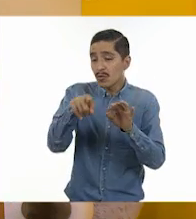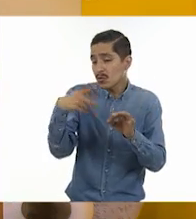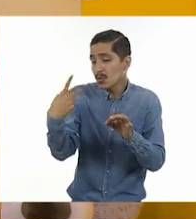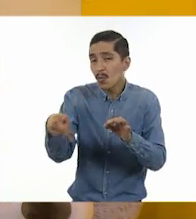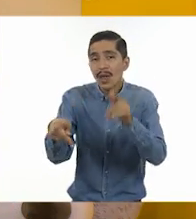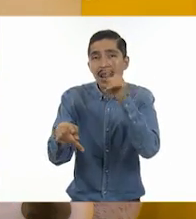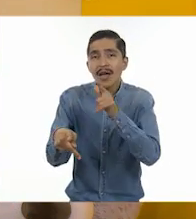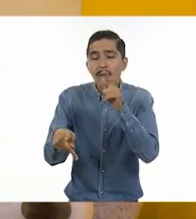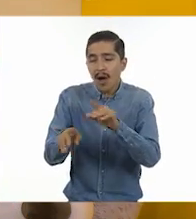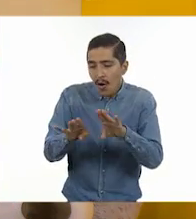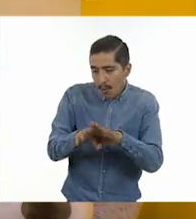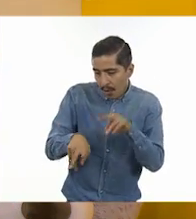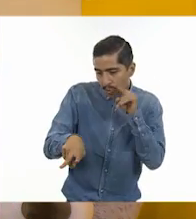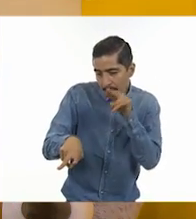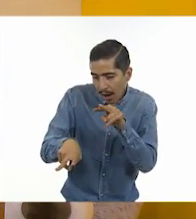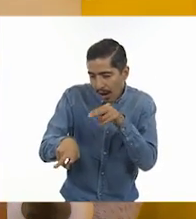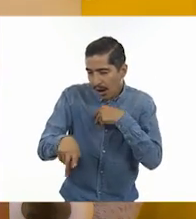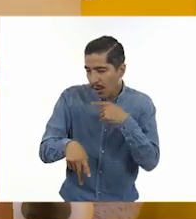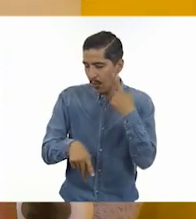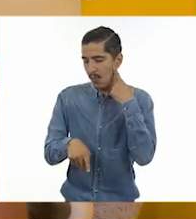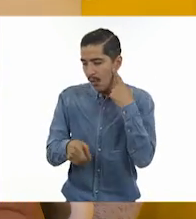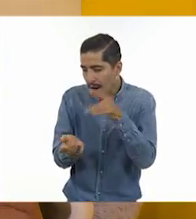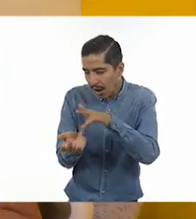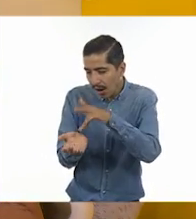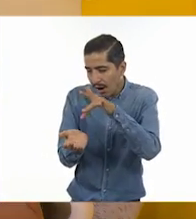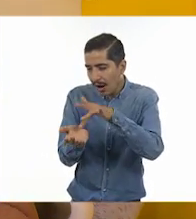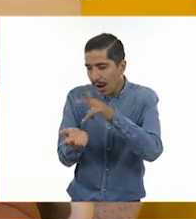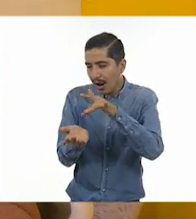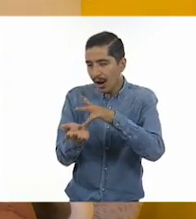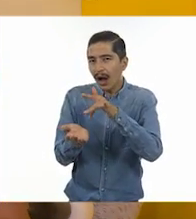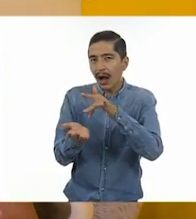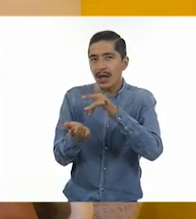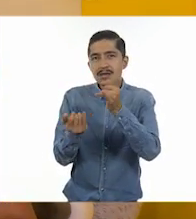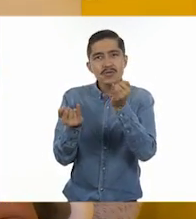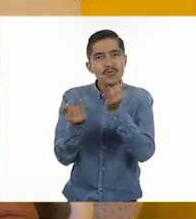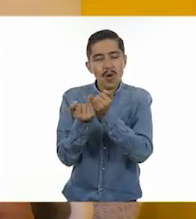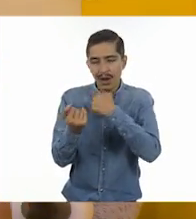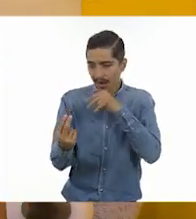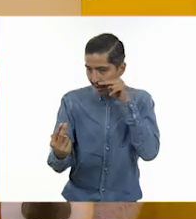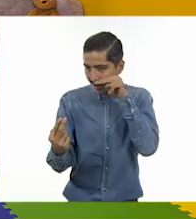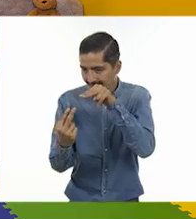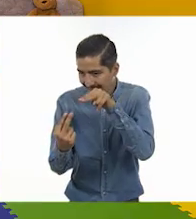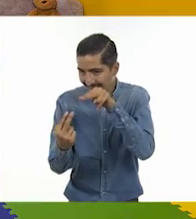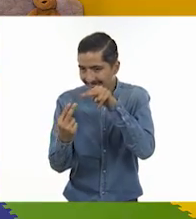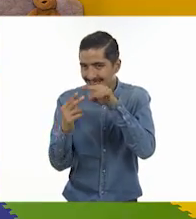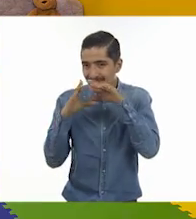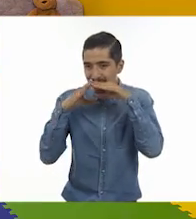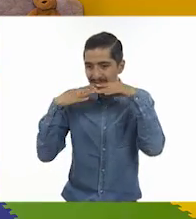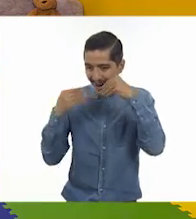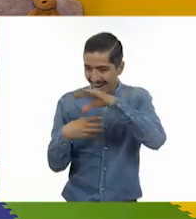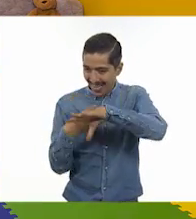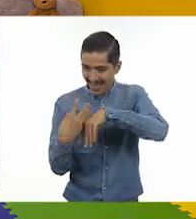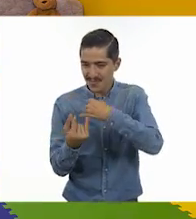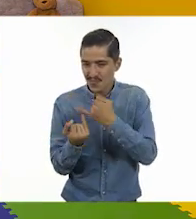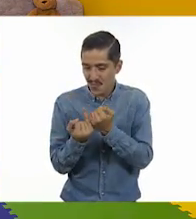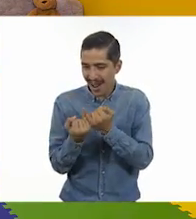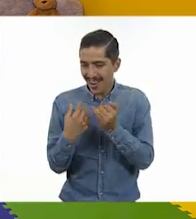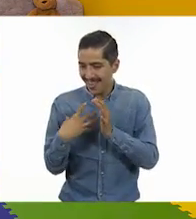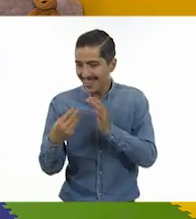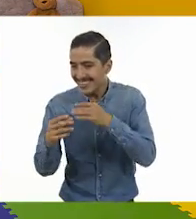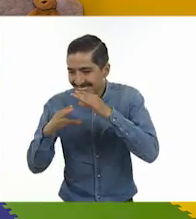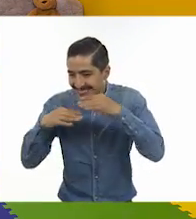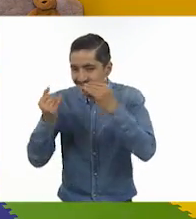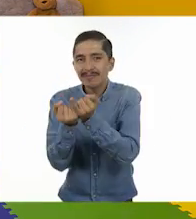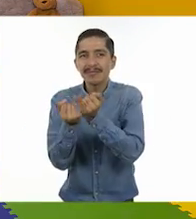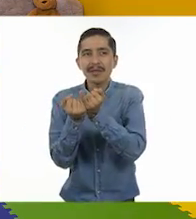lenguaje, escucharlos atentamente y devolverles la mirada o la sonrisa. Yo creía que todos a mi